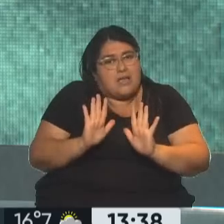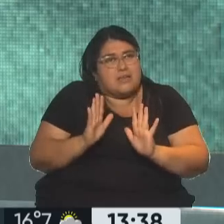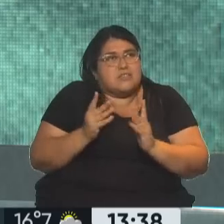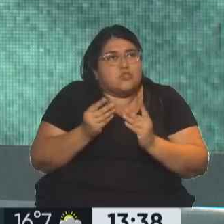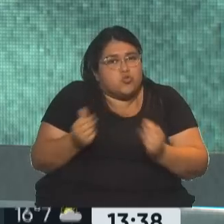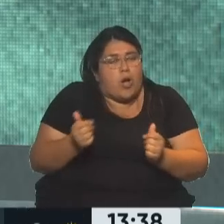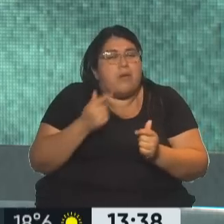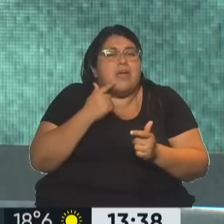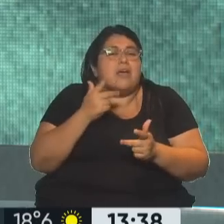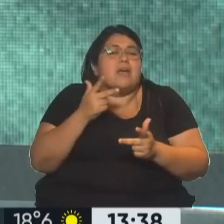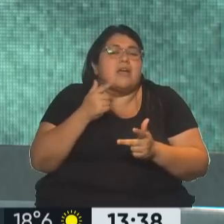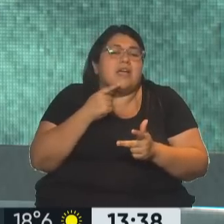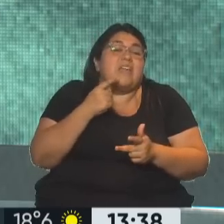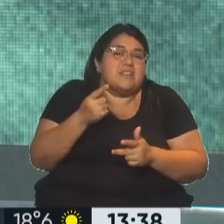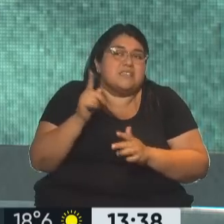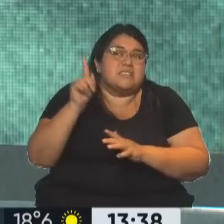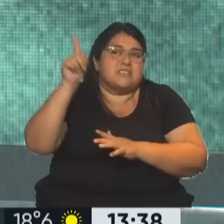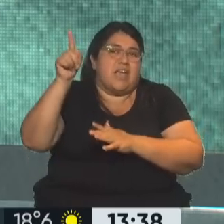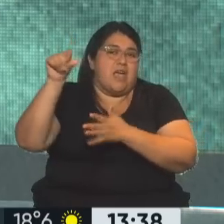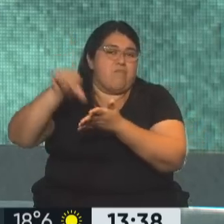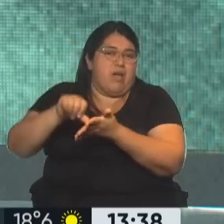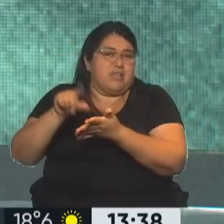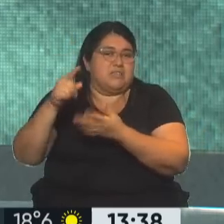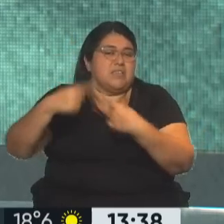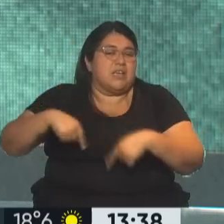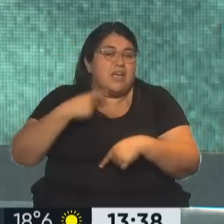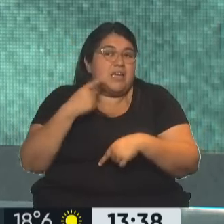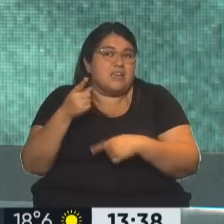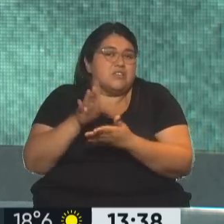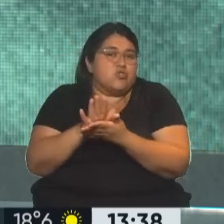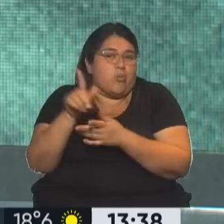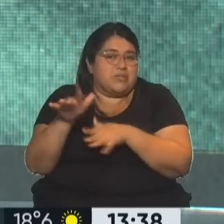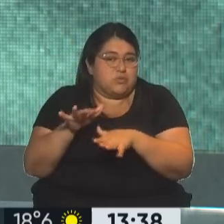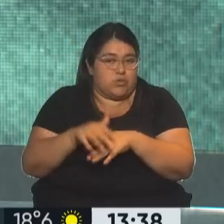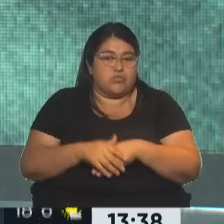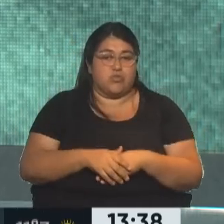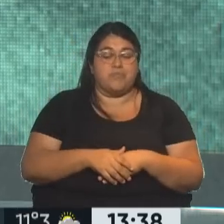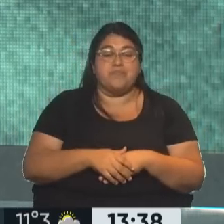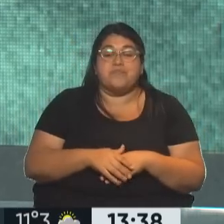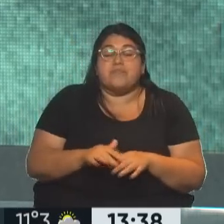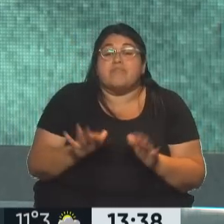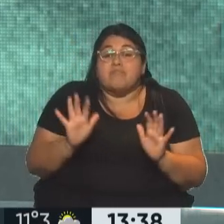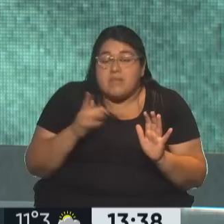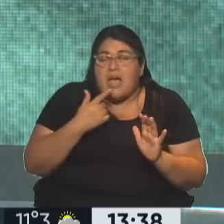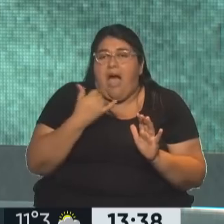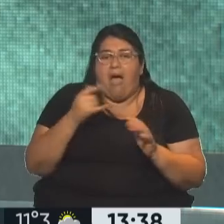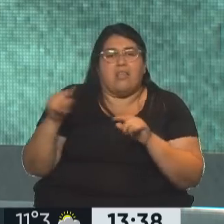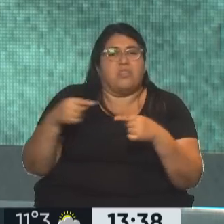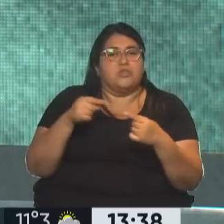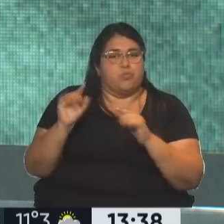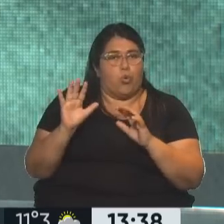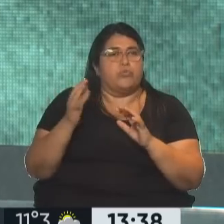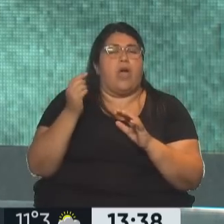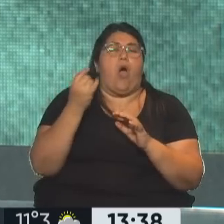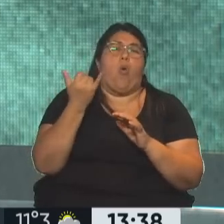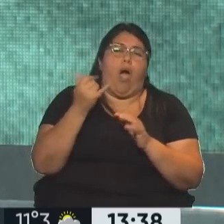dice desde el otro campo, en este caso desde el campo ruso. Lo que habría sucedido, lo que estaría en disputa, lo que habría modificado